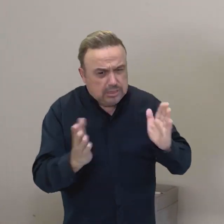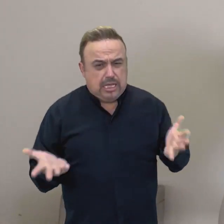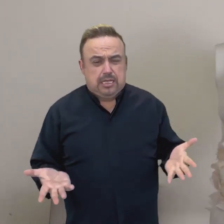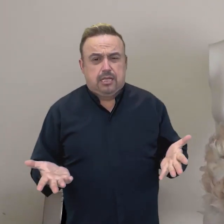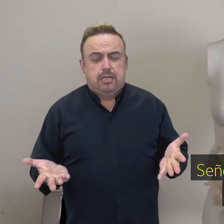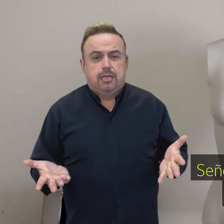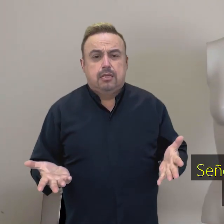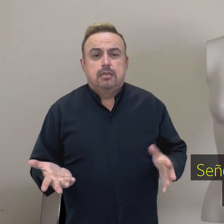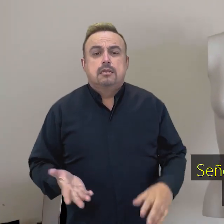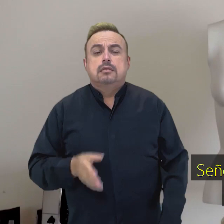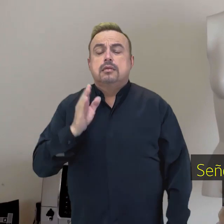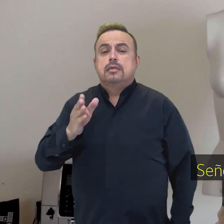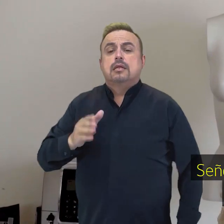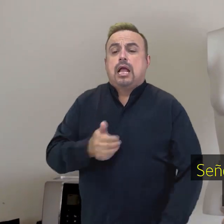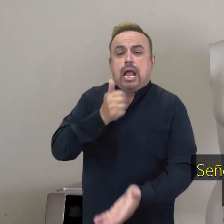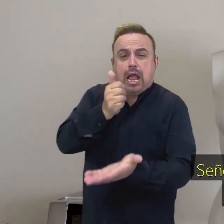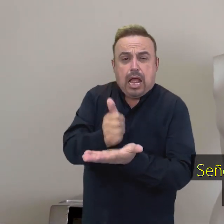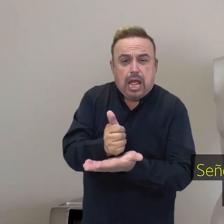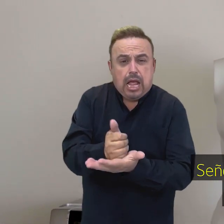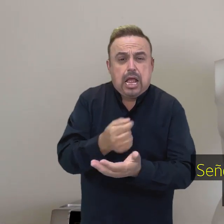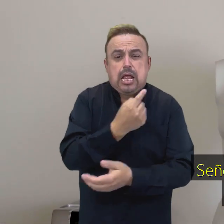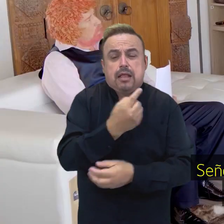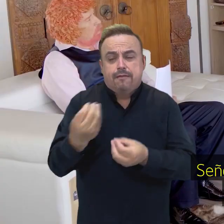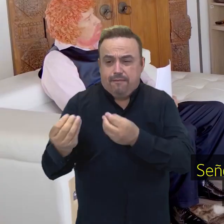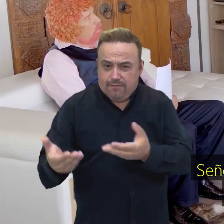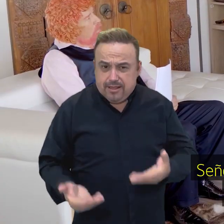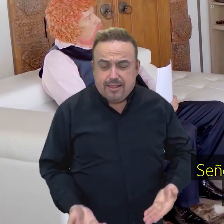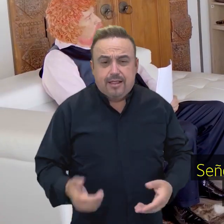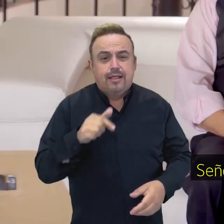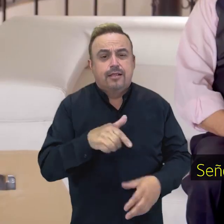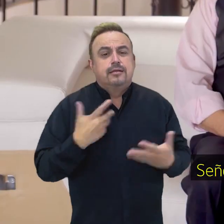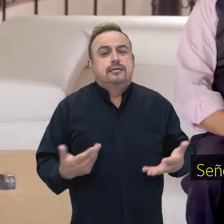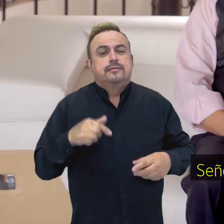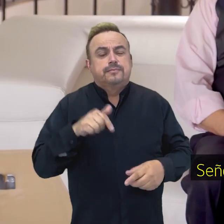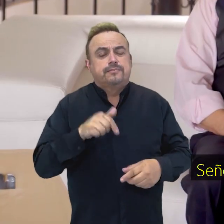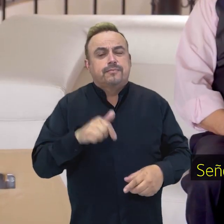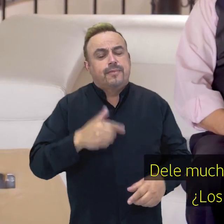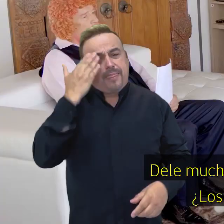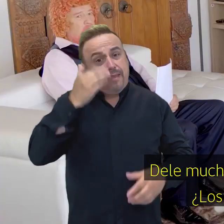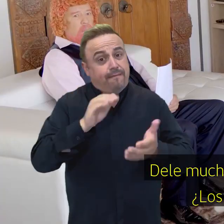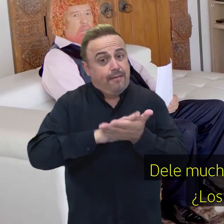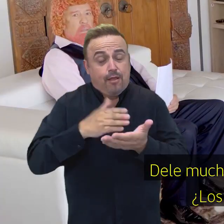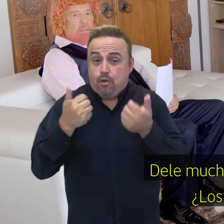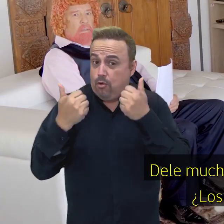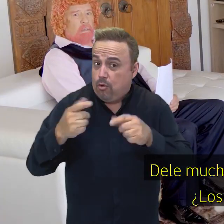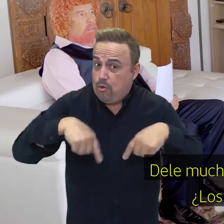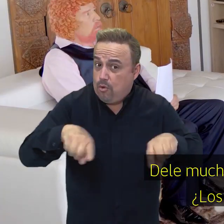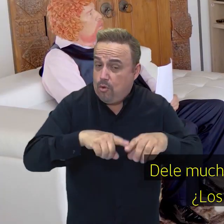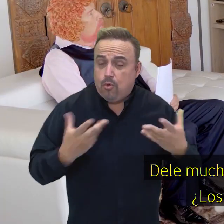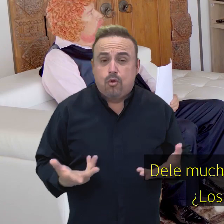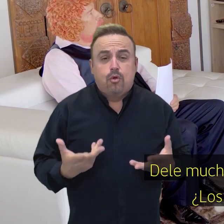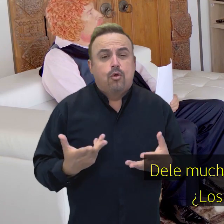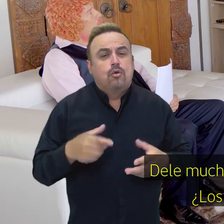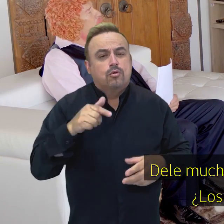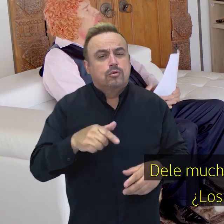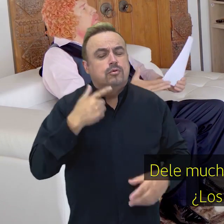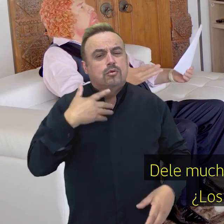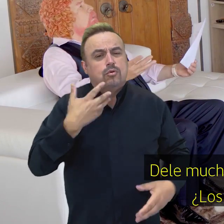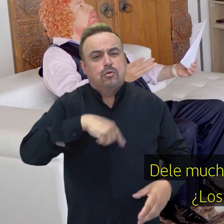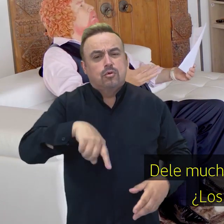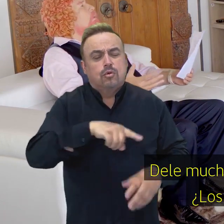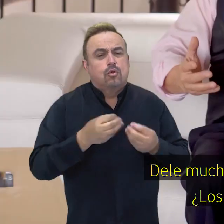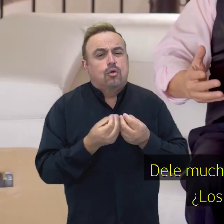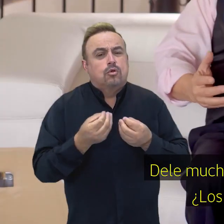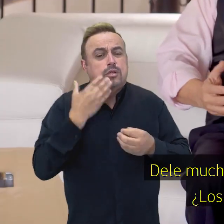bien. Señor alcalde, bienvenido, señor alcalde. Espero que su señor esté bien. Llegue mucho jabón de Nicaque y le